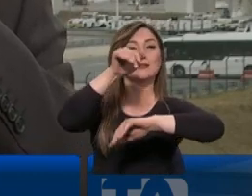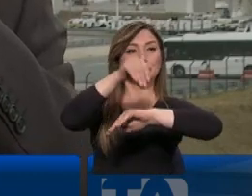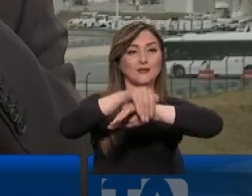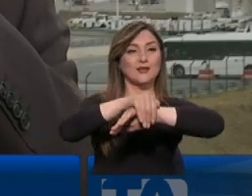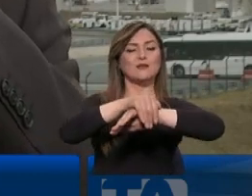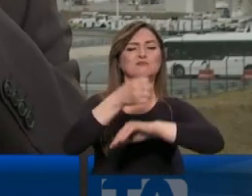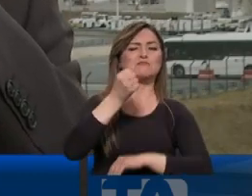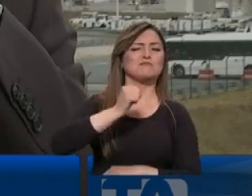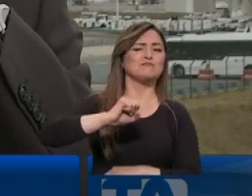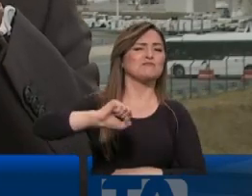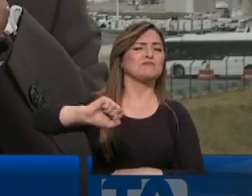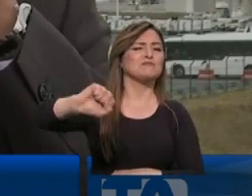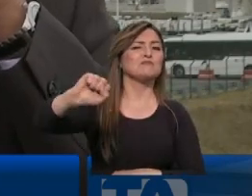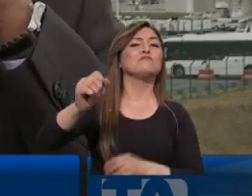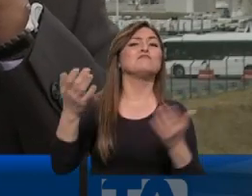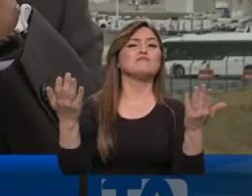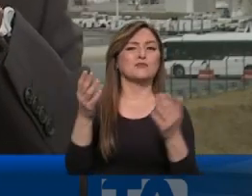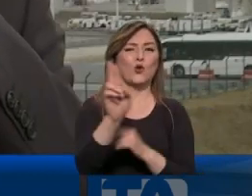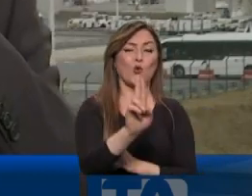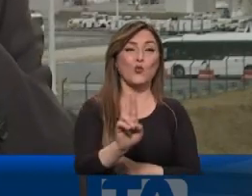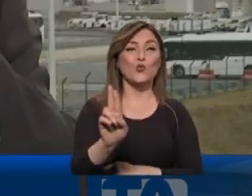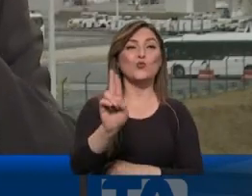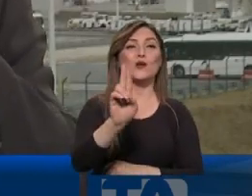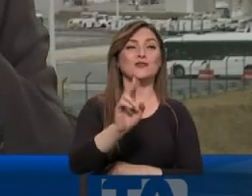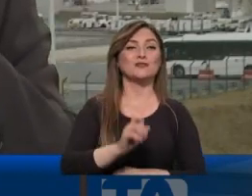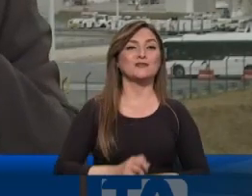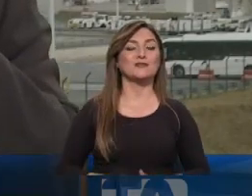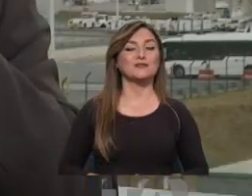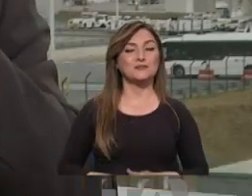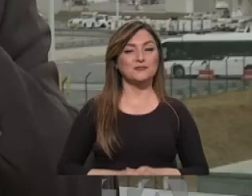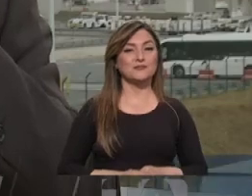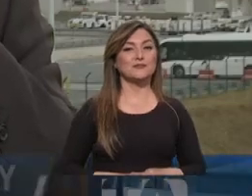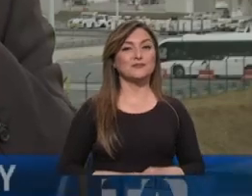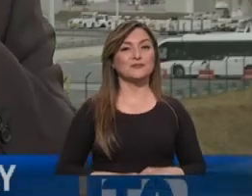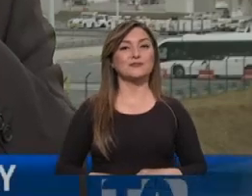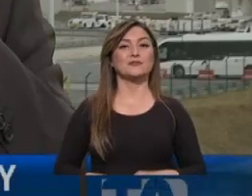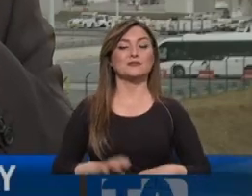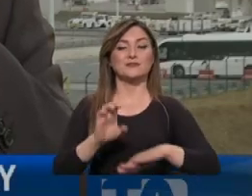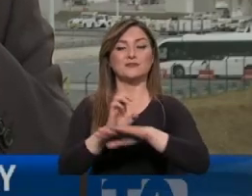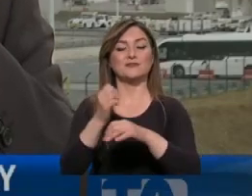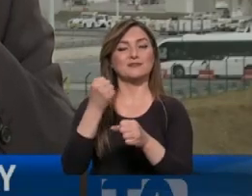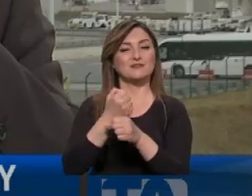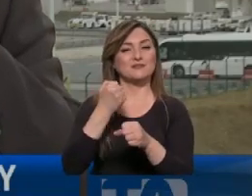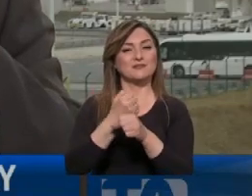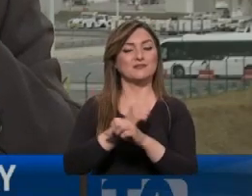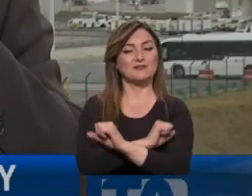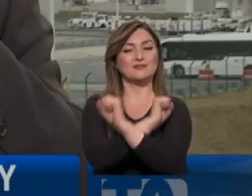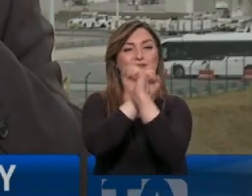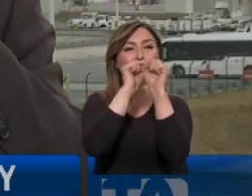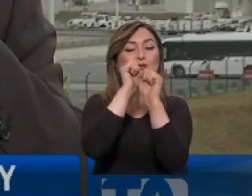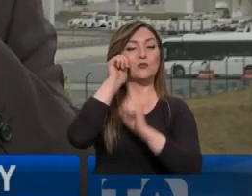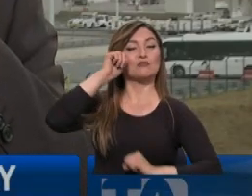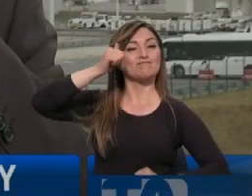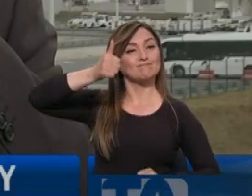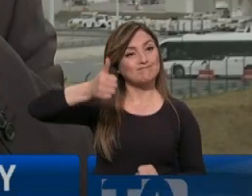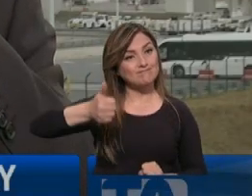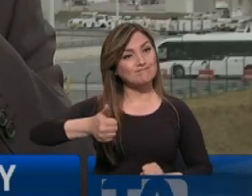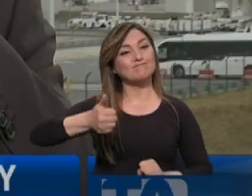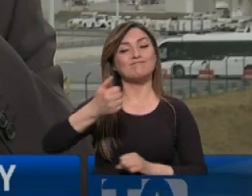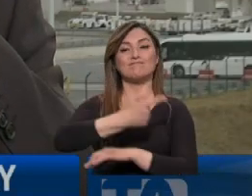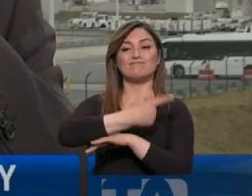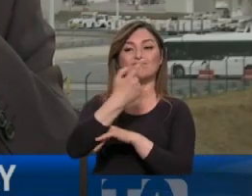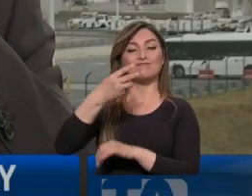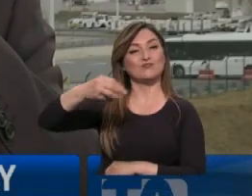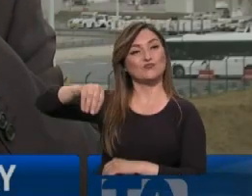horas rumbo a la República Oriental del Uruguay. Ecuador trabajó esta mañana. Mañana también, día